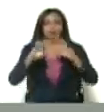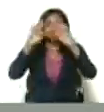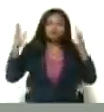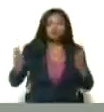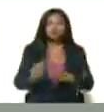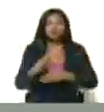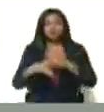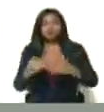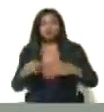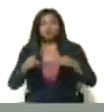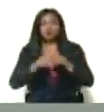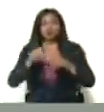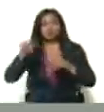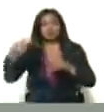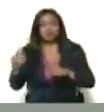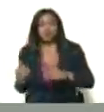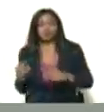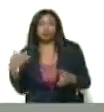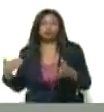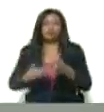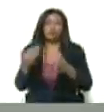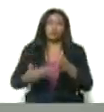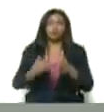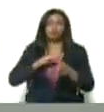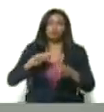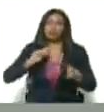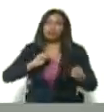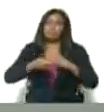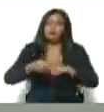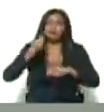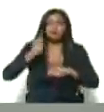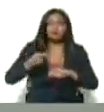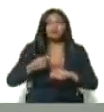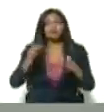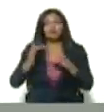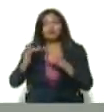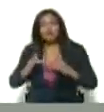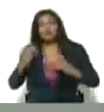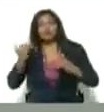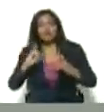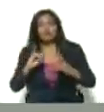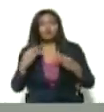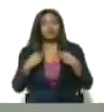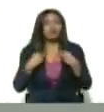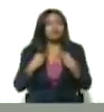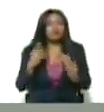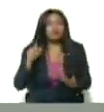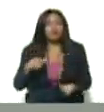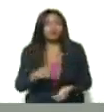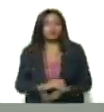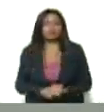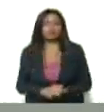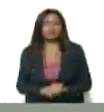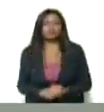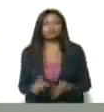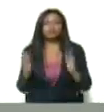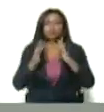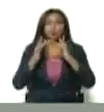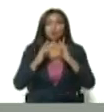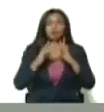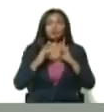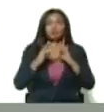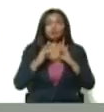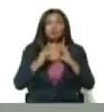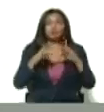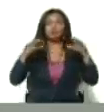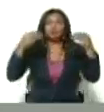momento es, después de esta amenaza, tenemos que cambiar nuestra forma de relacionarnos con la vida, de relacionarnos con la naturaleza,